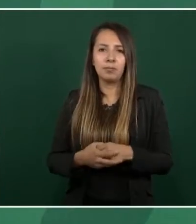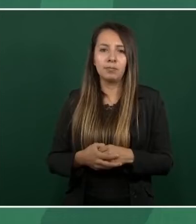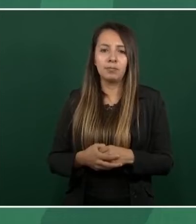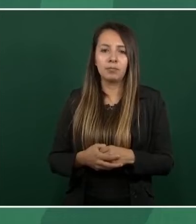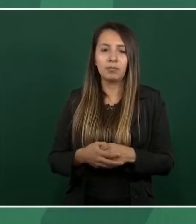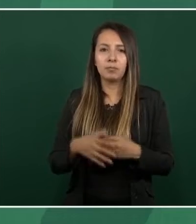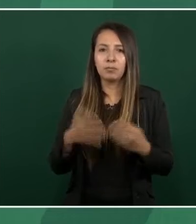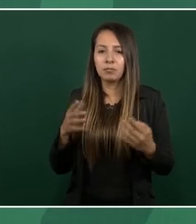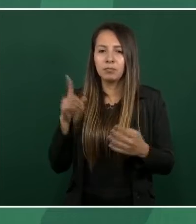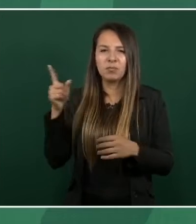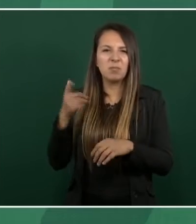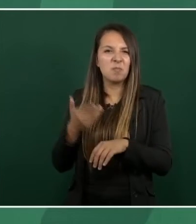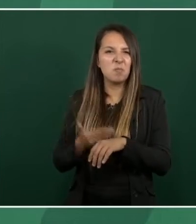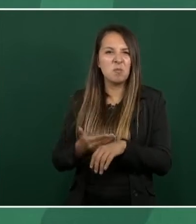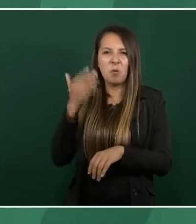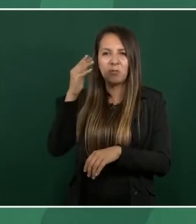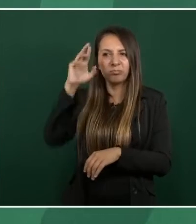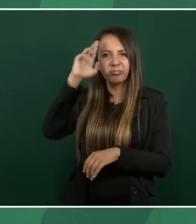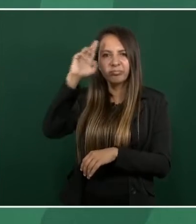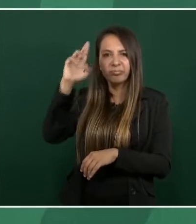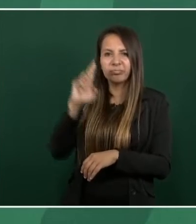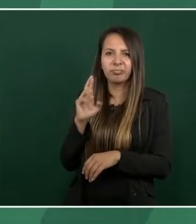Él, muy respetuoso